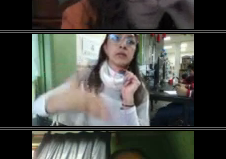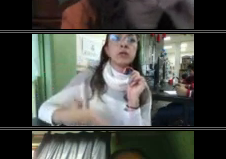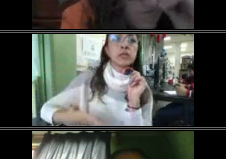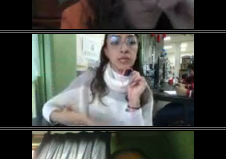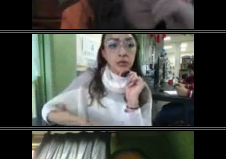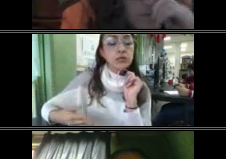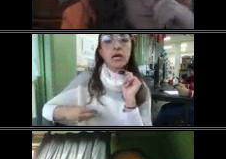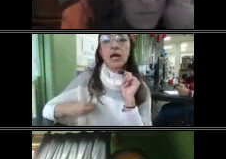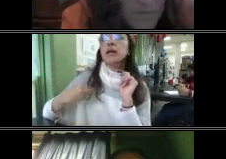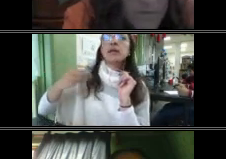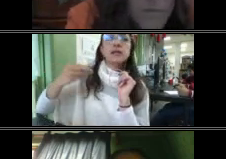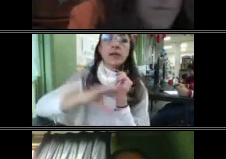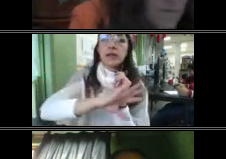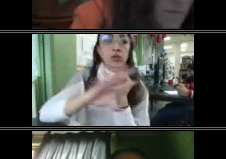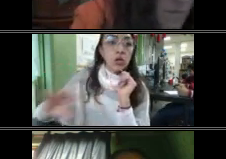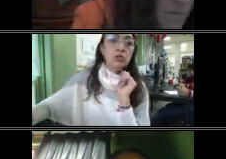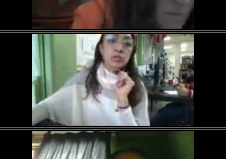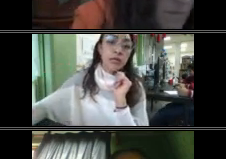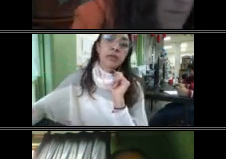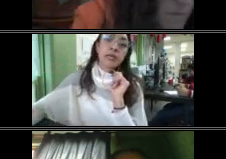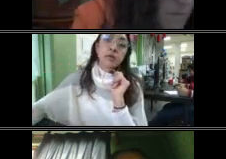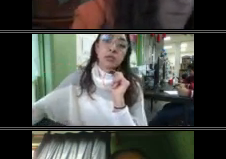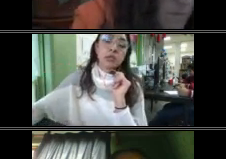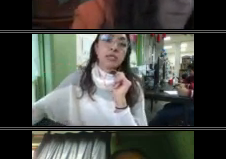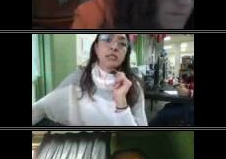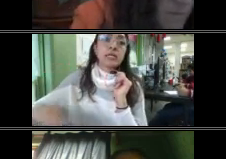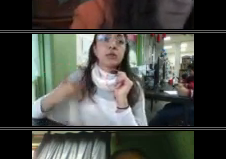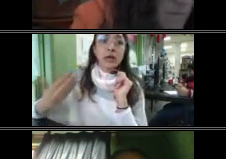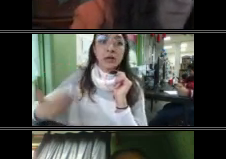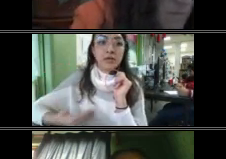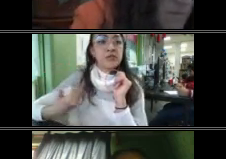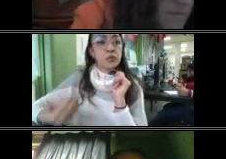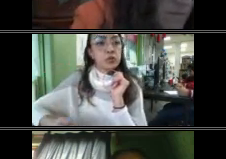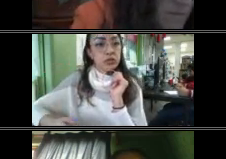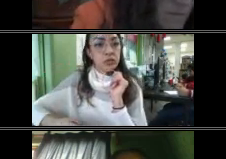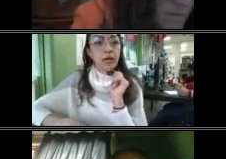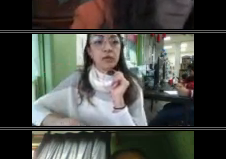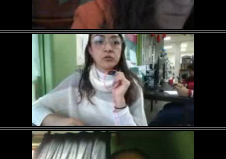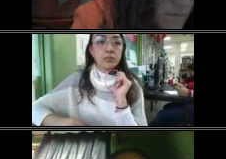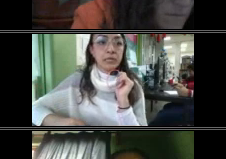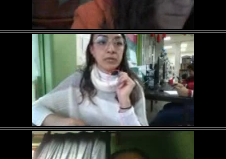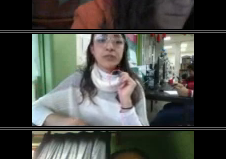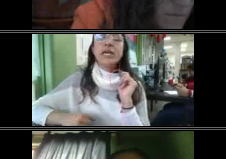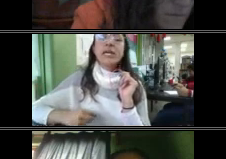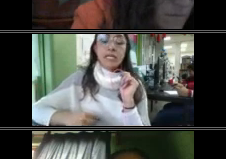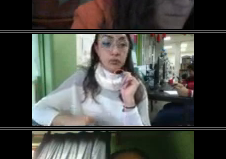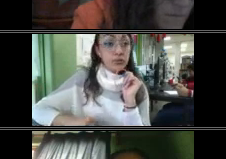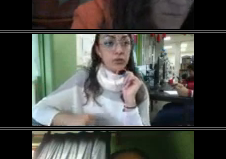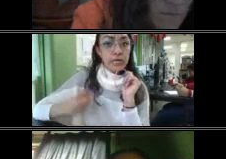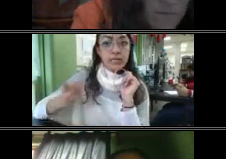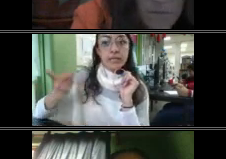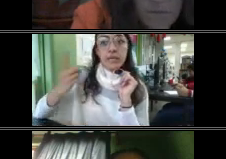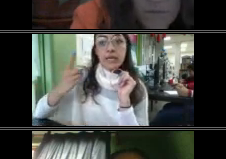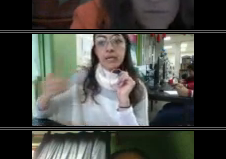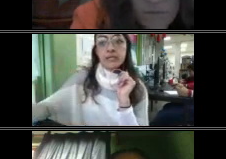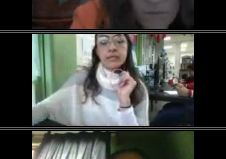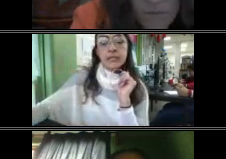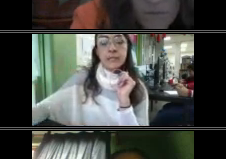había entendido esta cosa, todo siempre en cuestiones de retroalimentación positiva a los compañeros, y justo